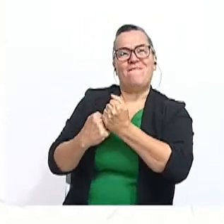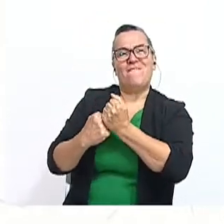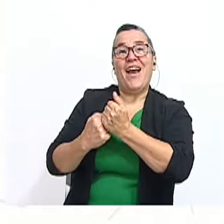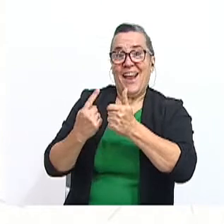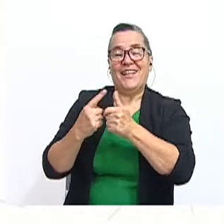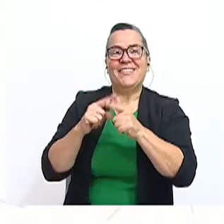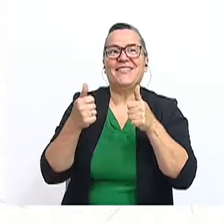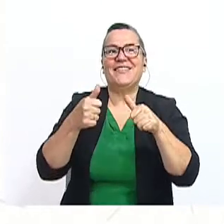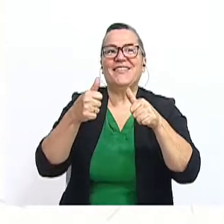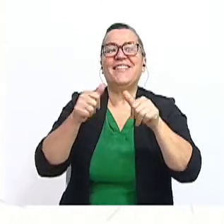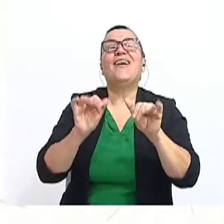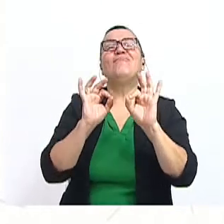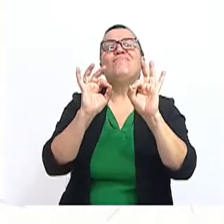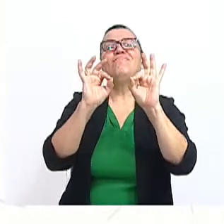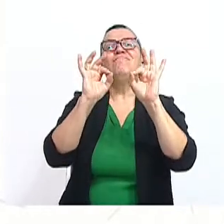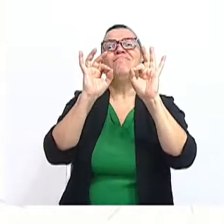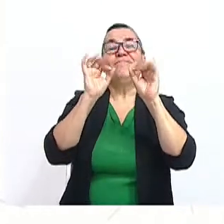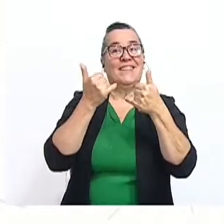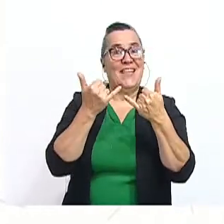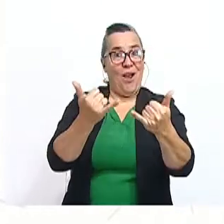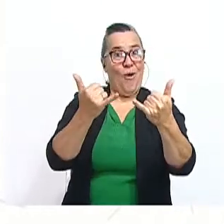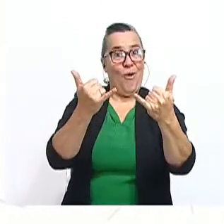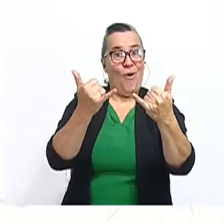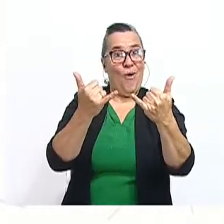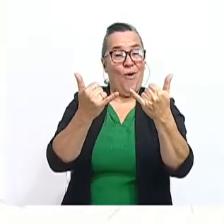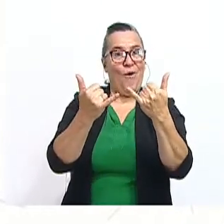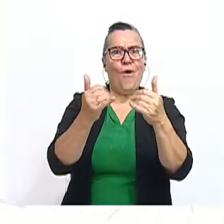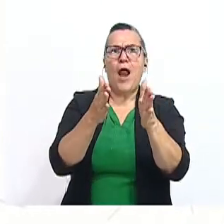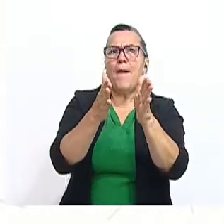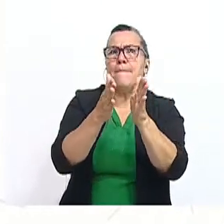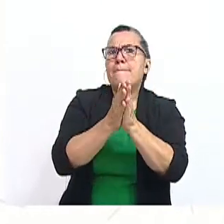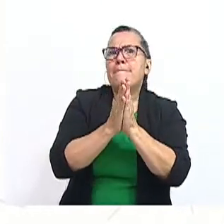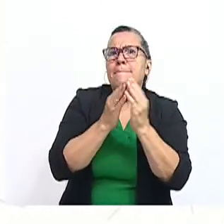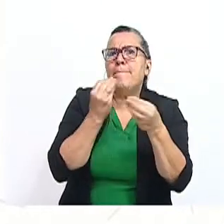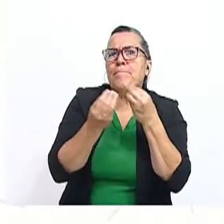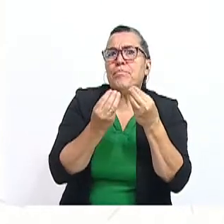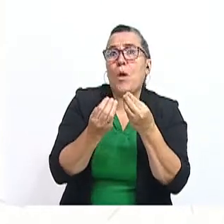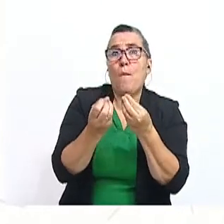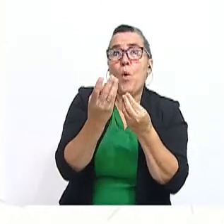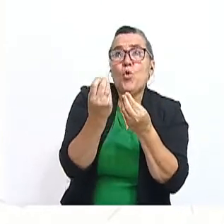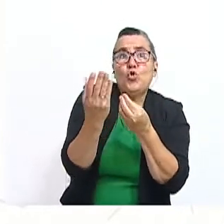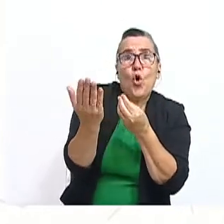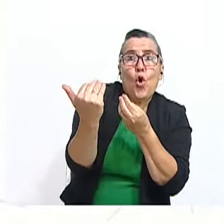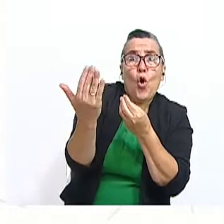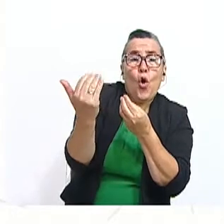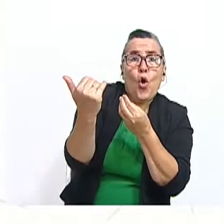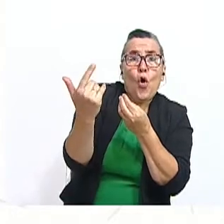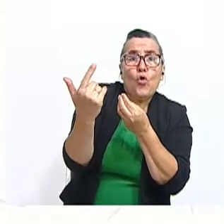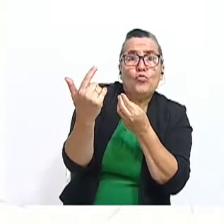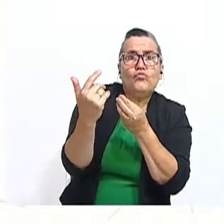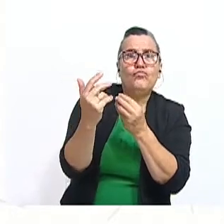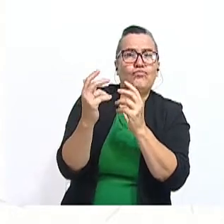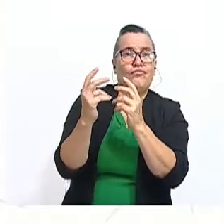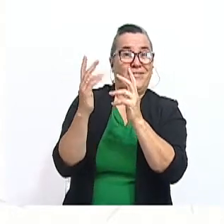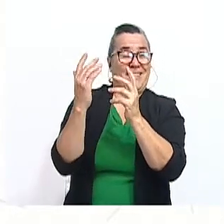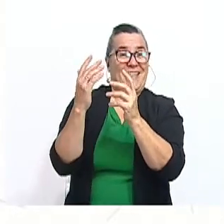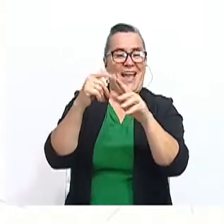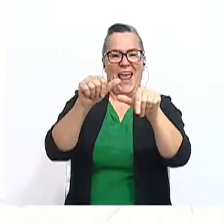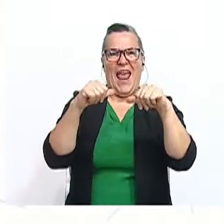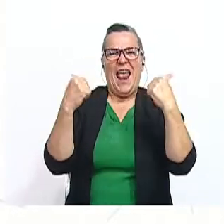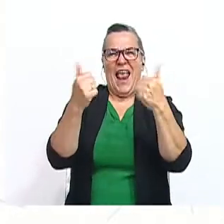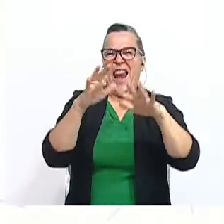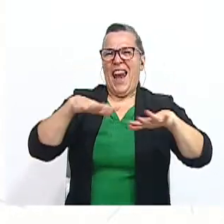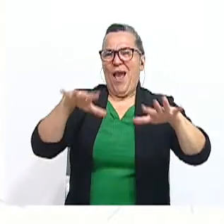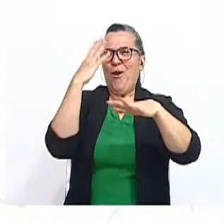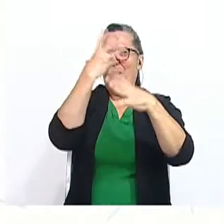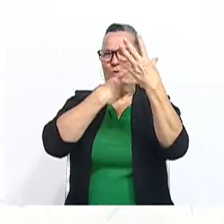¿De acuerdo? Bueno, ahora sí, le pido lo que es a producción que me ponga lo que es el aulita para que vean qué linda